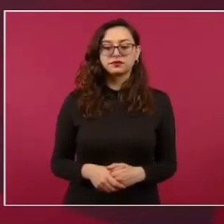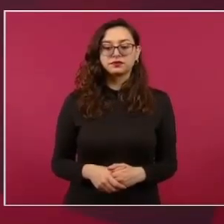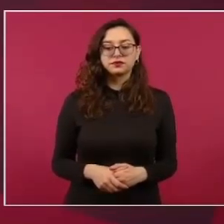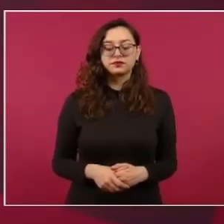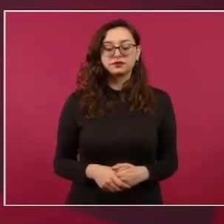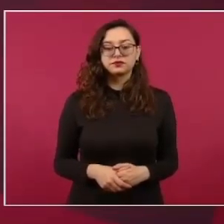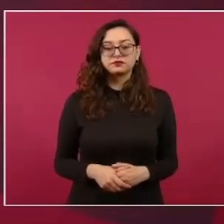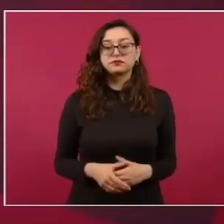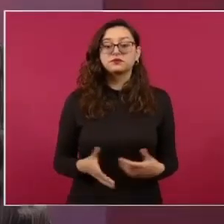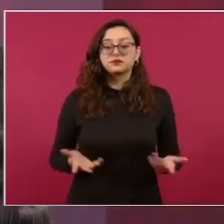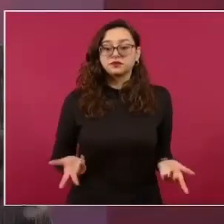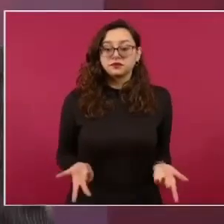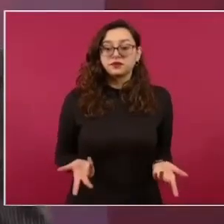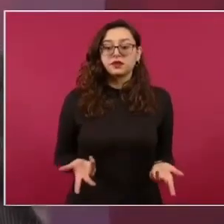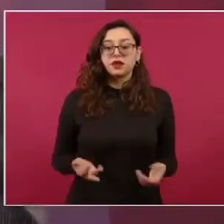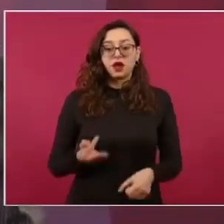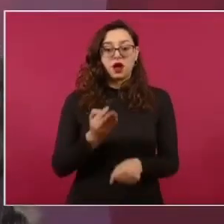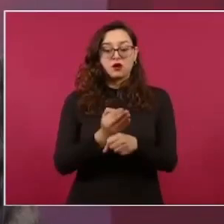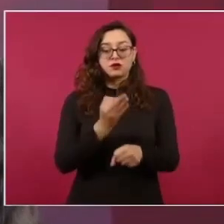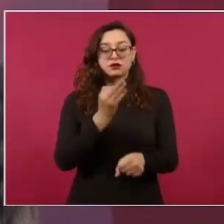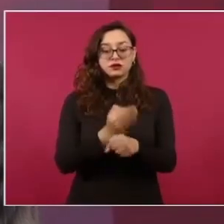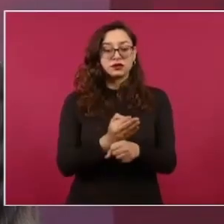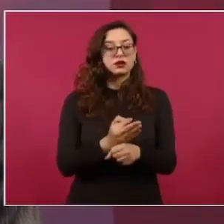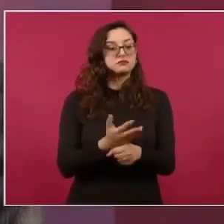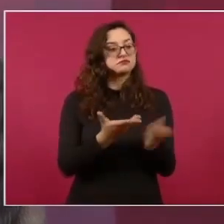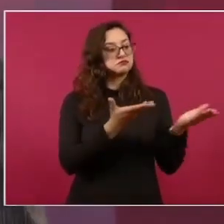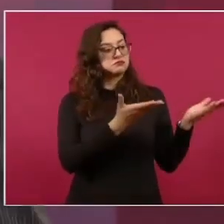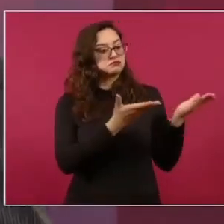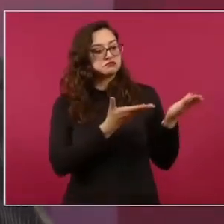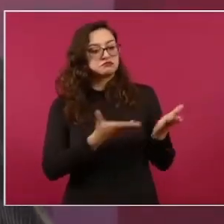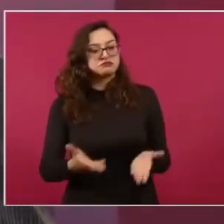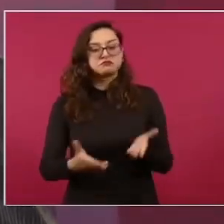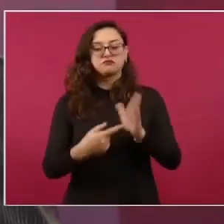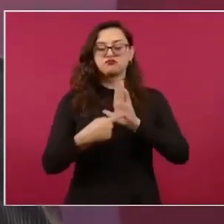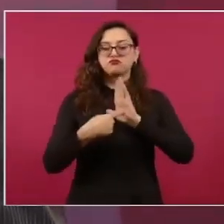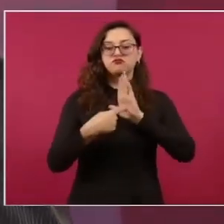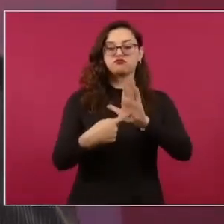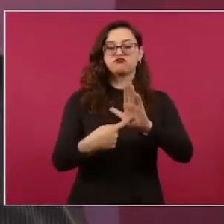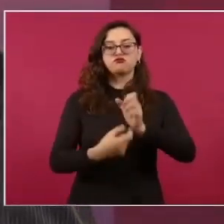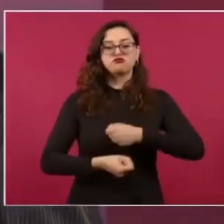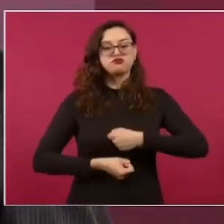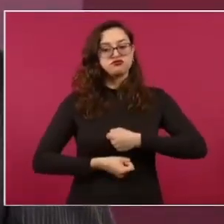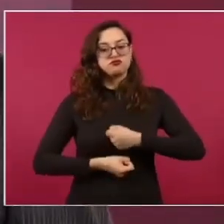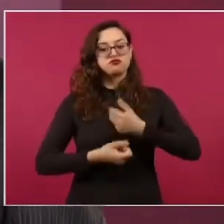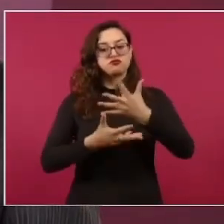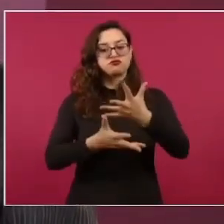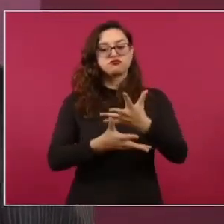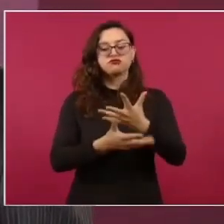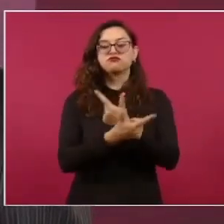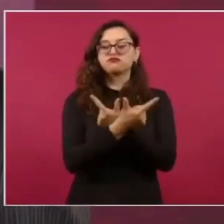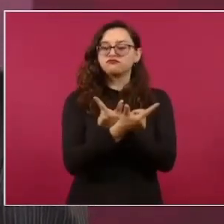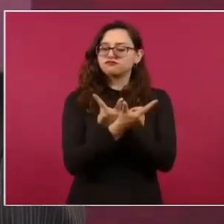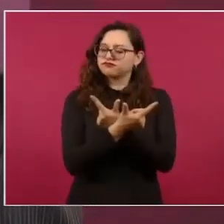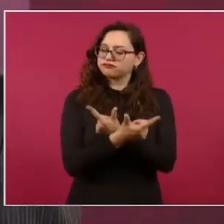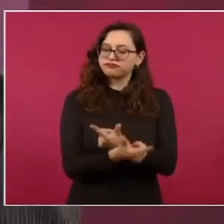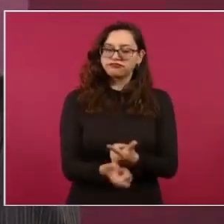se manifiesten, se expresen con libertad los que forman parte